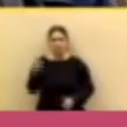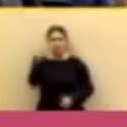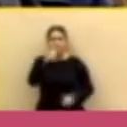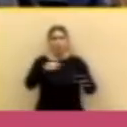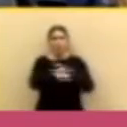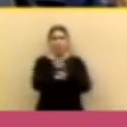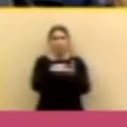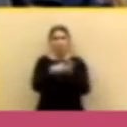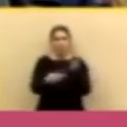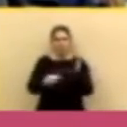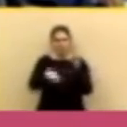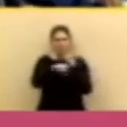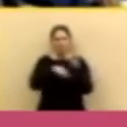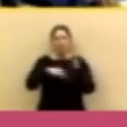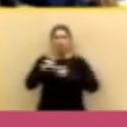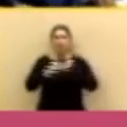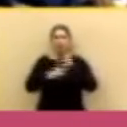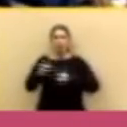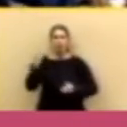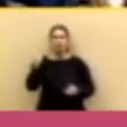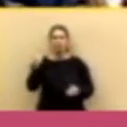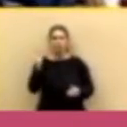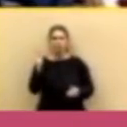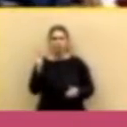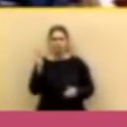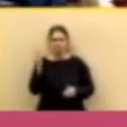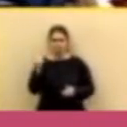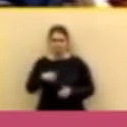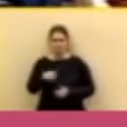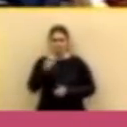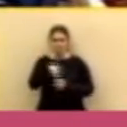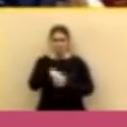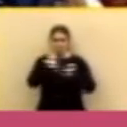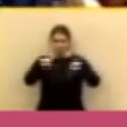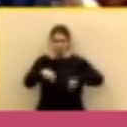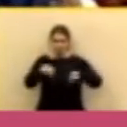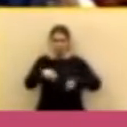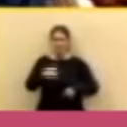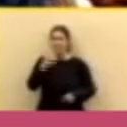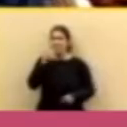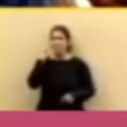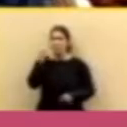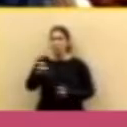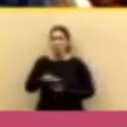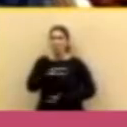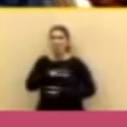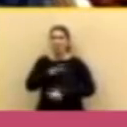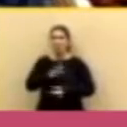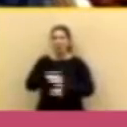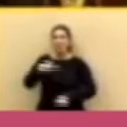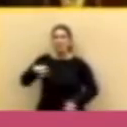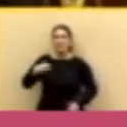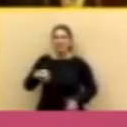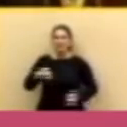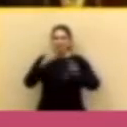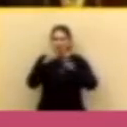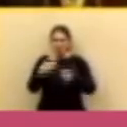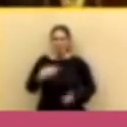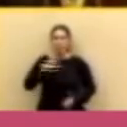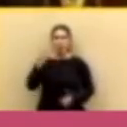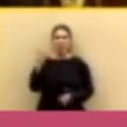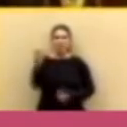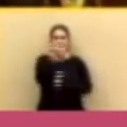presente, por mucho que lo intenten tapar o mañana no, no pasa nada. Qué interesante es eso. Vamos a ver. Entonces, un